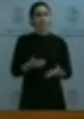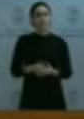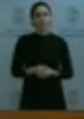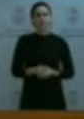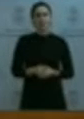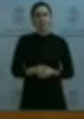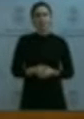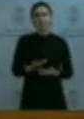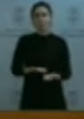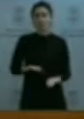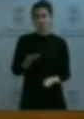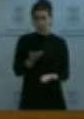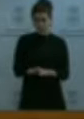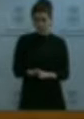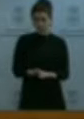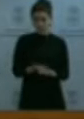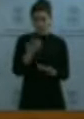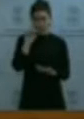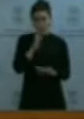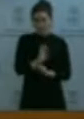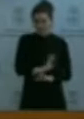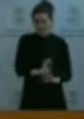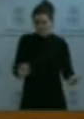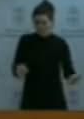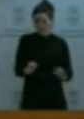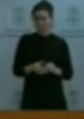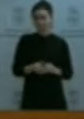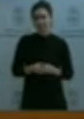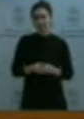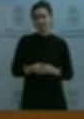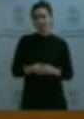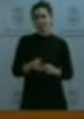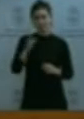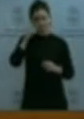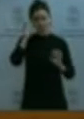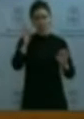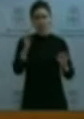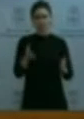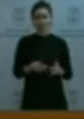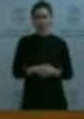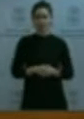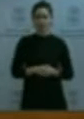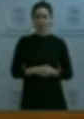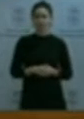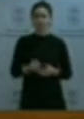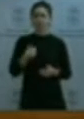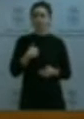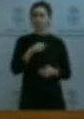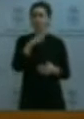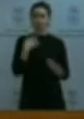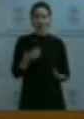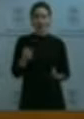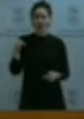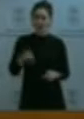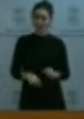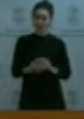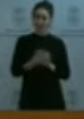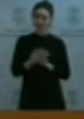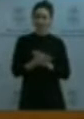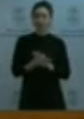todo peticiones razonables y yo ahora lo que no voy a traer aquí es otros debates acerca de si la